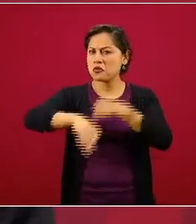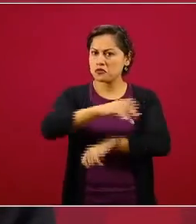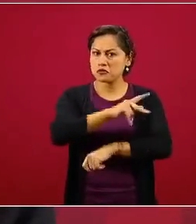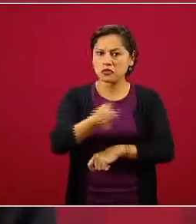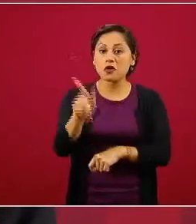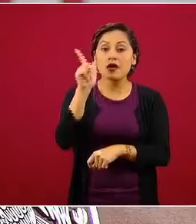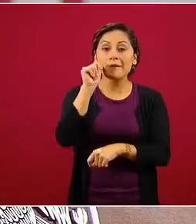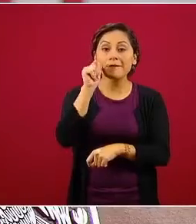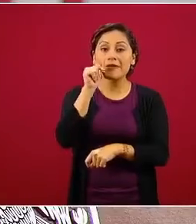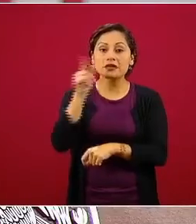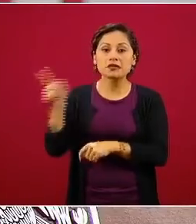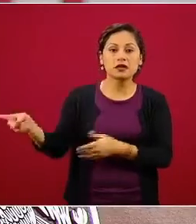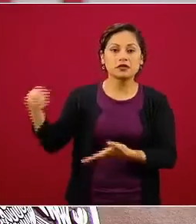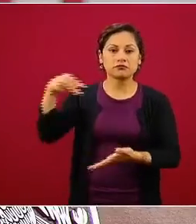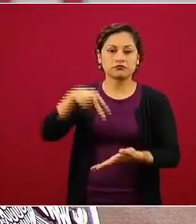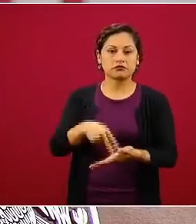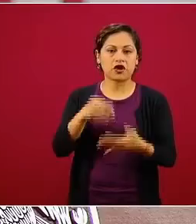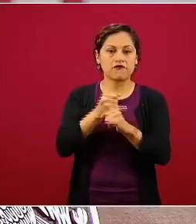Mañana vamos a informar sobre eso.